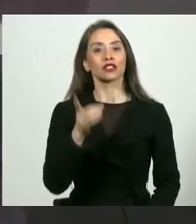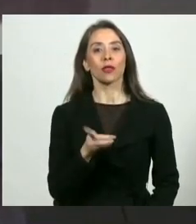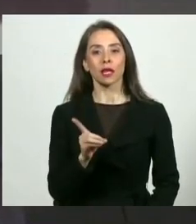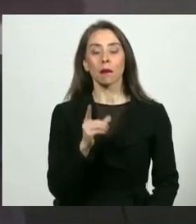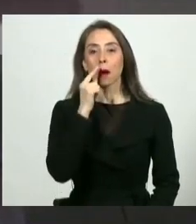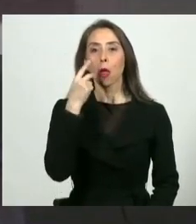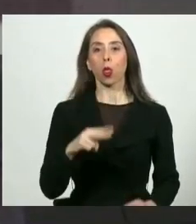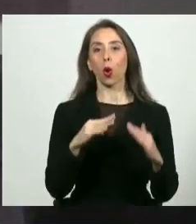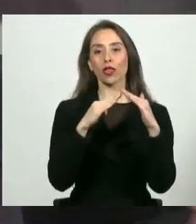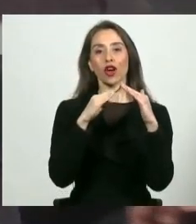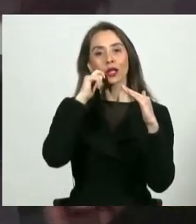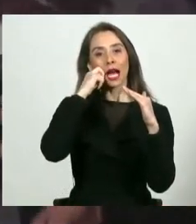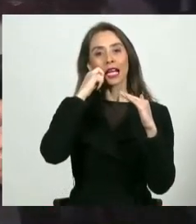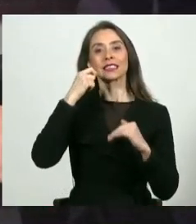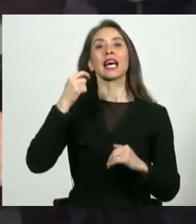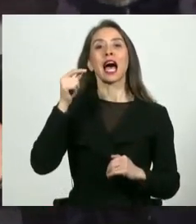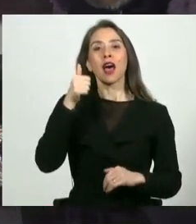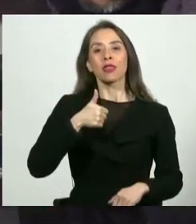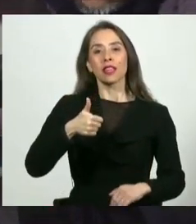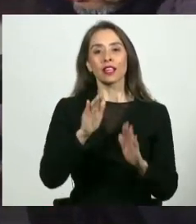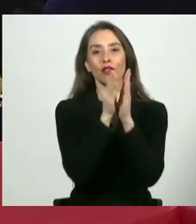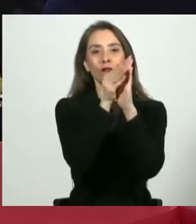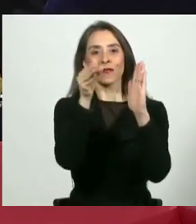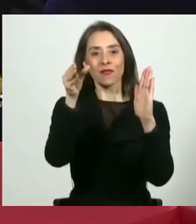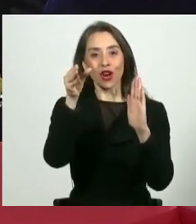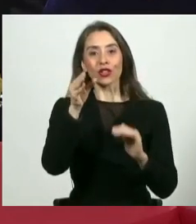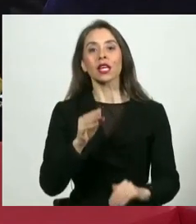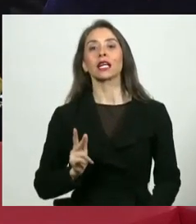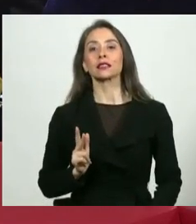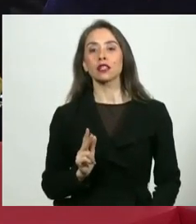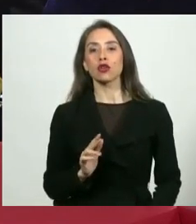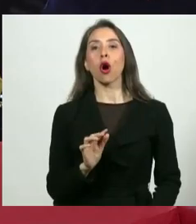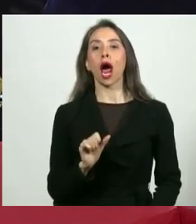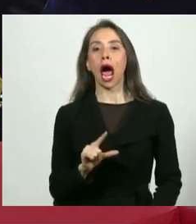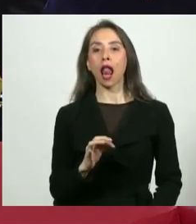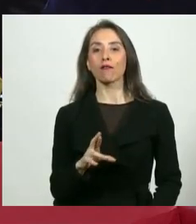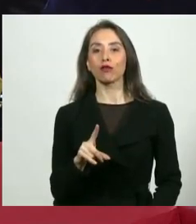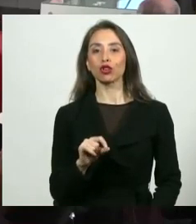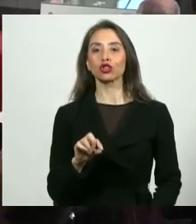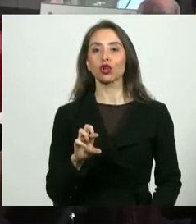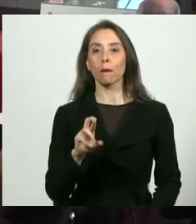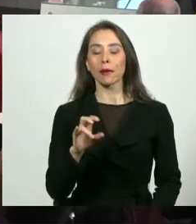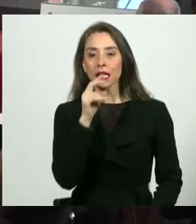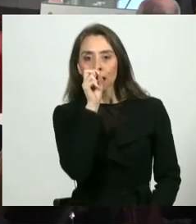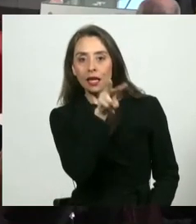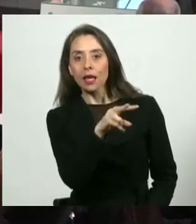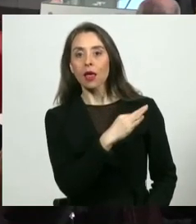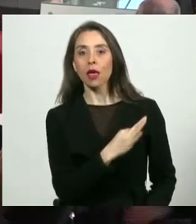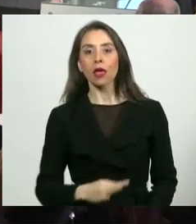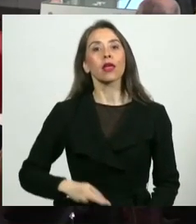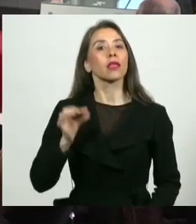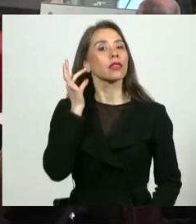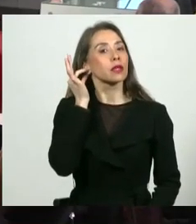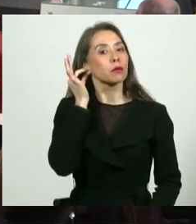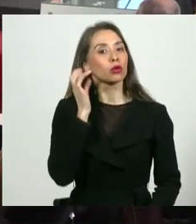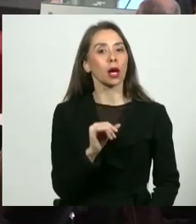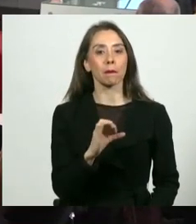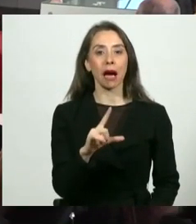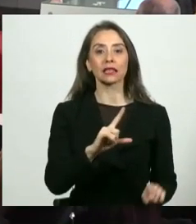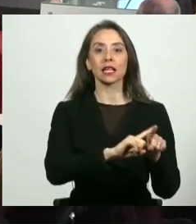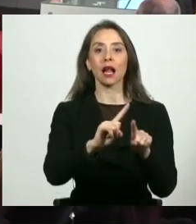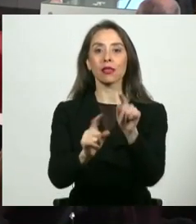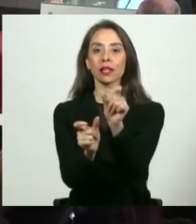al dueño de casa, al director de biblioteca del Congreso, don Alfonso Pérez. Diviso ahí a la diputada Denise Pascal, a los